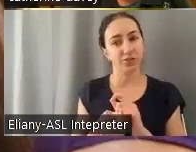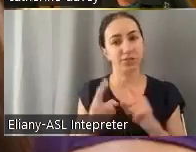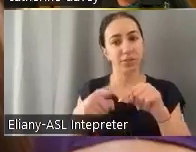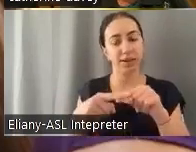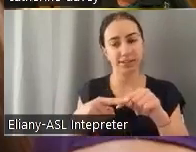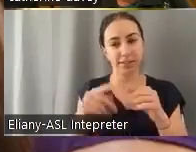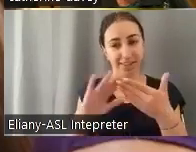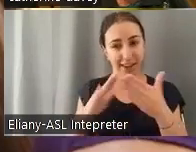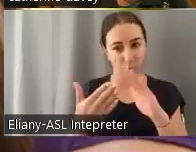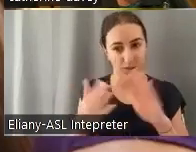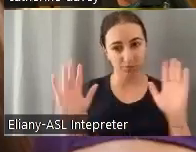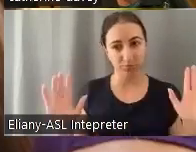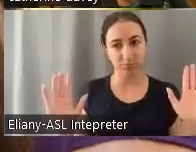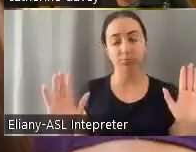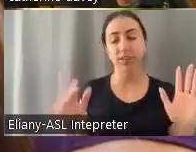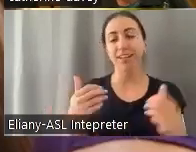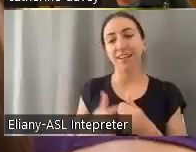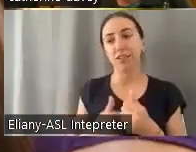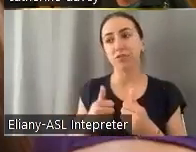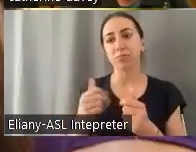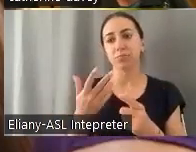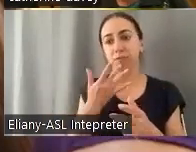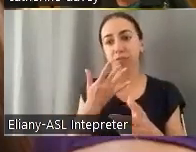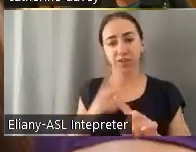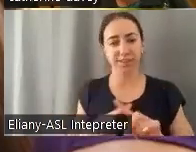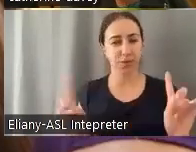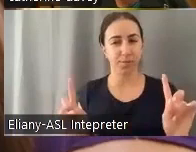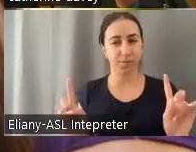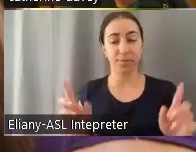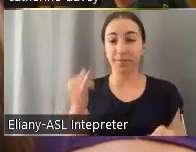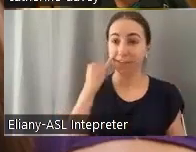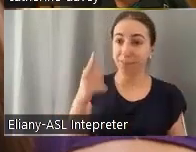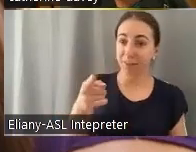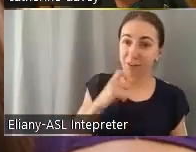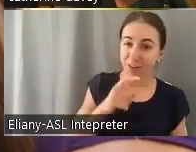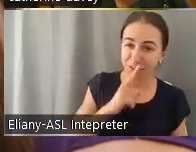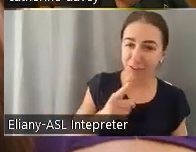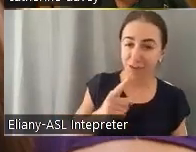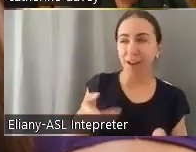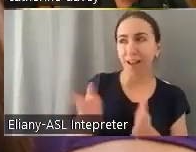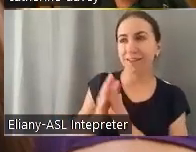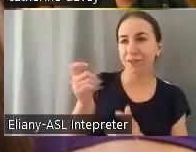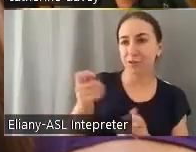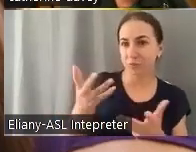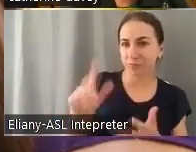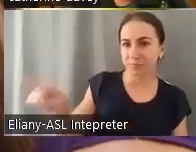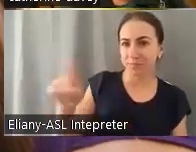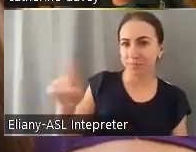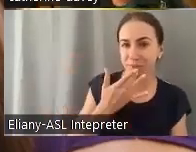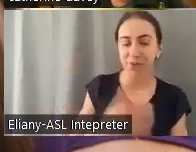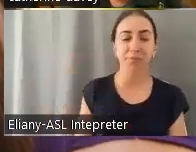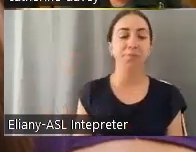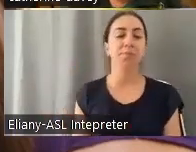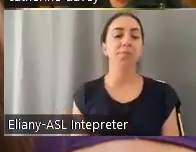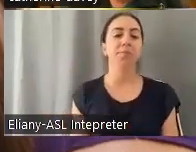cambia en base al condado. Cada condado lo hace de forma diferente. Entonces, Si ustedes no están